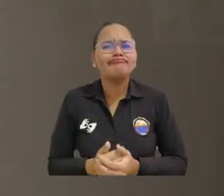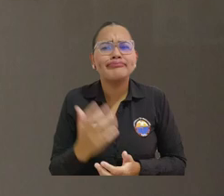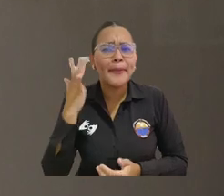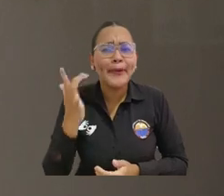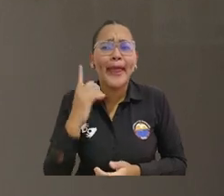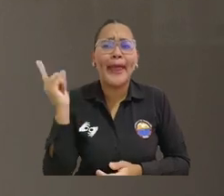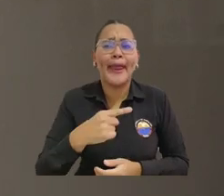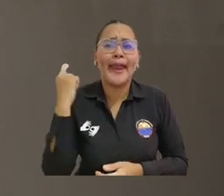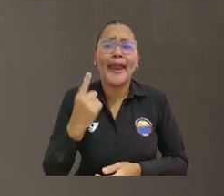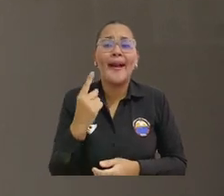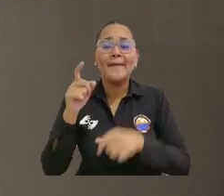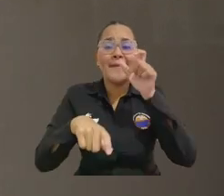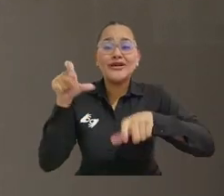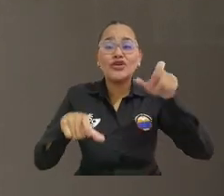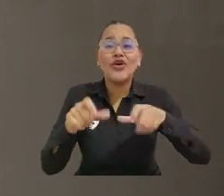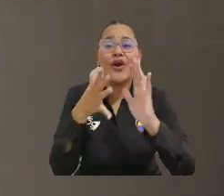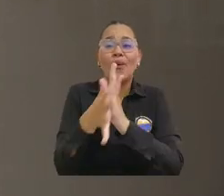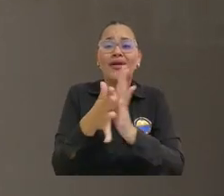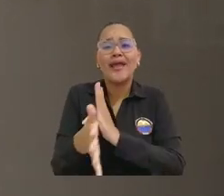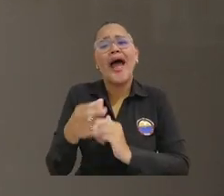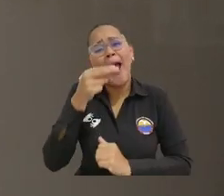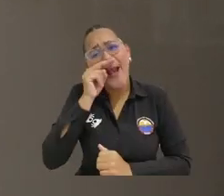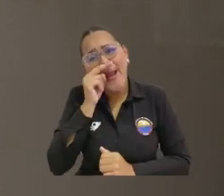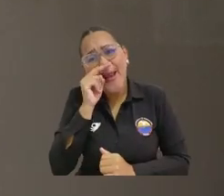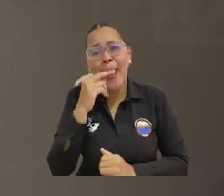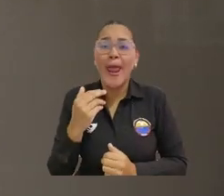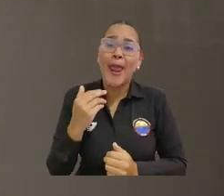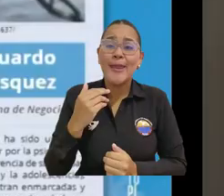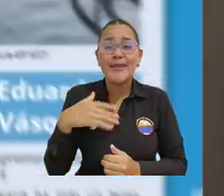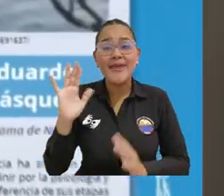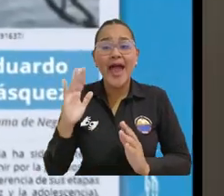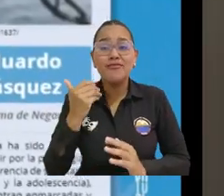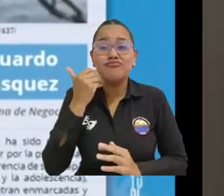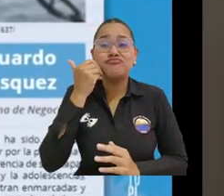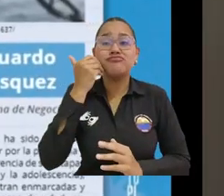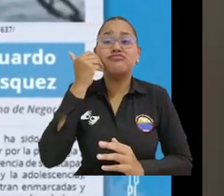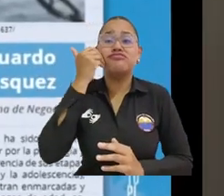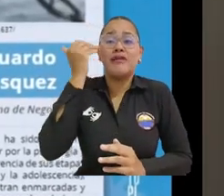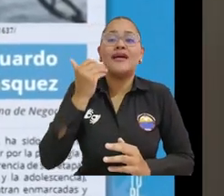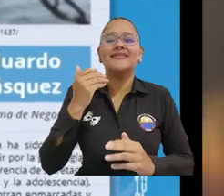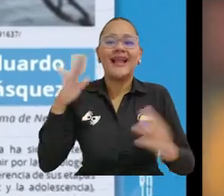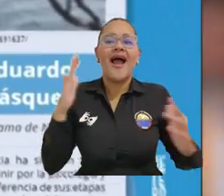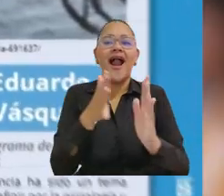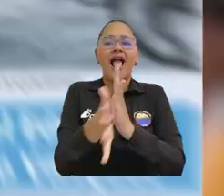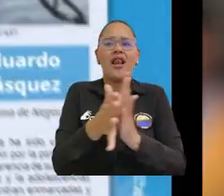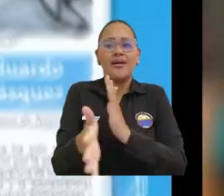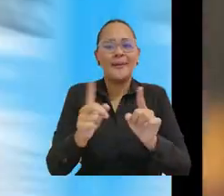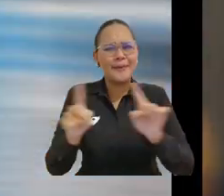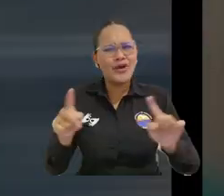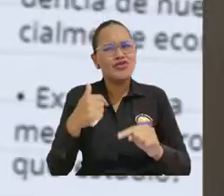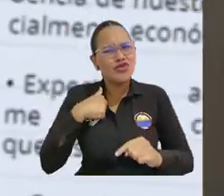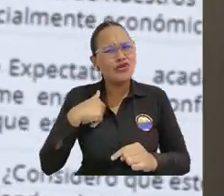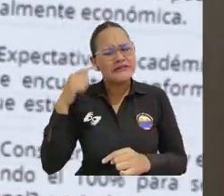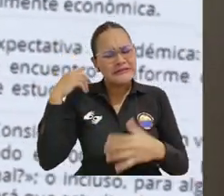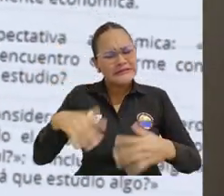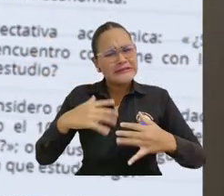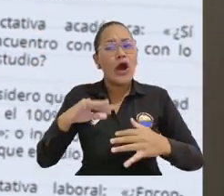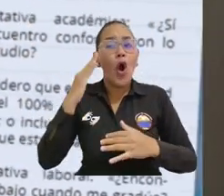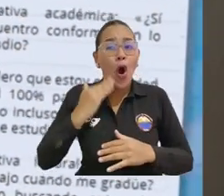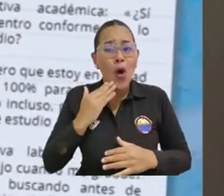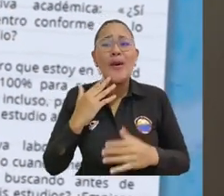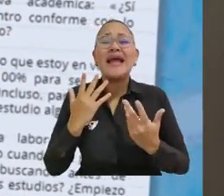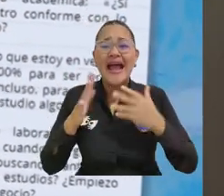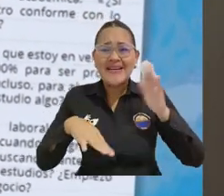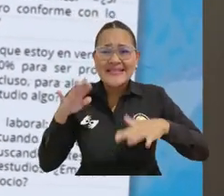de la niñez la adolescencia y la adultez pero a mí hay un espacio pequeñito en el que donde no logramos concretar esas